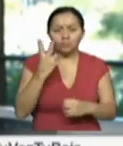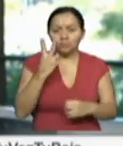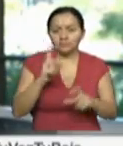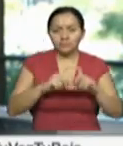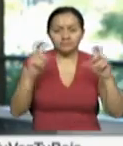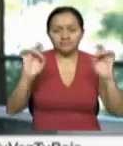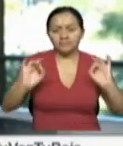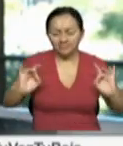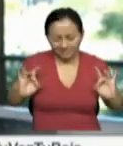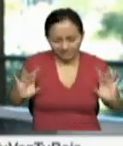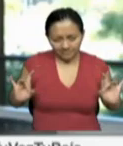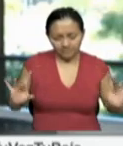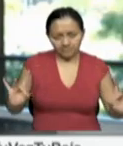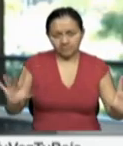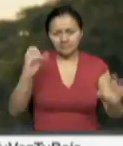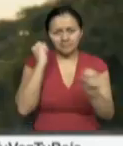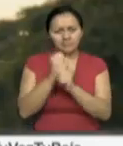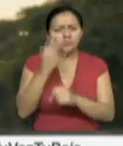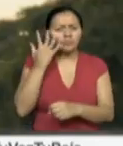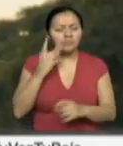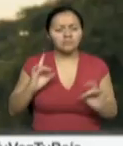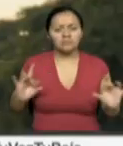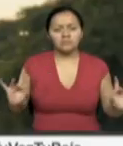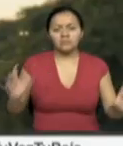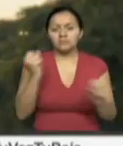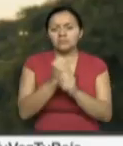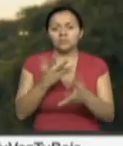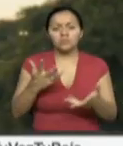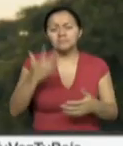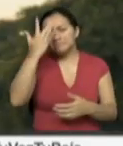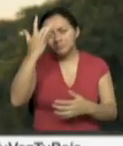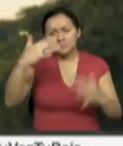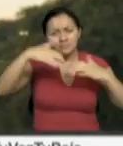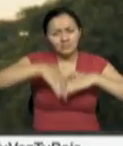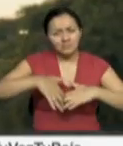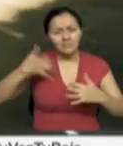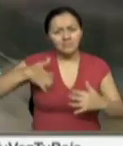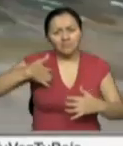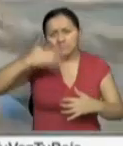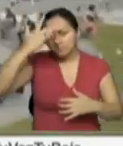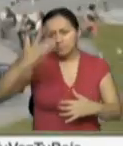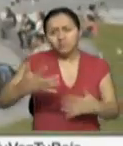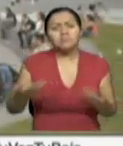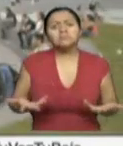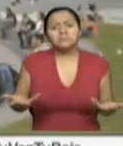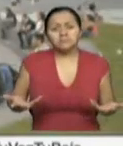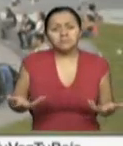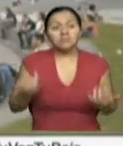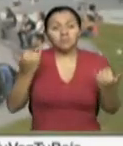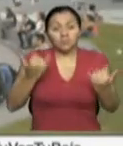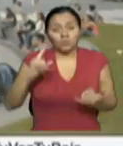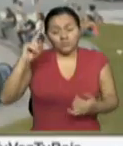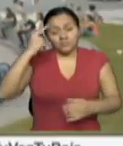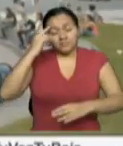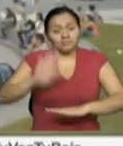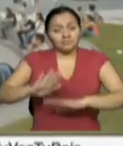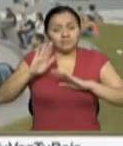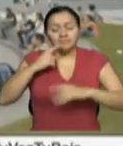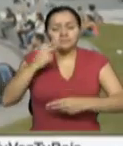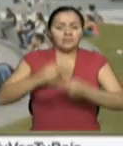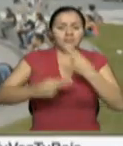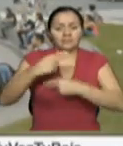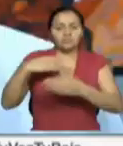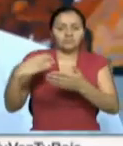que están despidiendo trabajadores todos los días. ¿Por qué está en crisis Argentina? Realmente creo que llegaron al gobierno para hacer